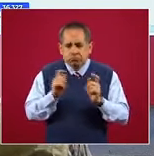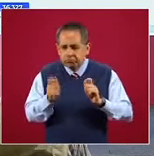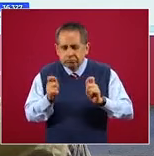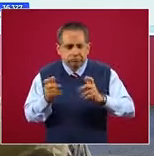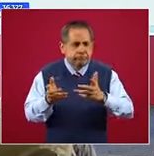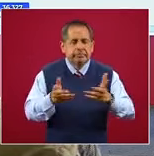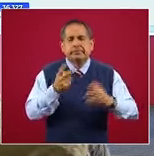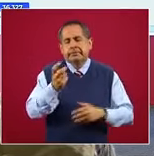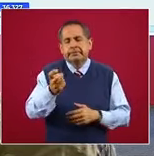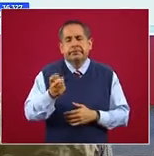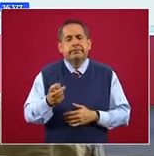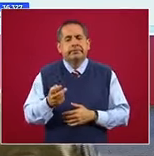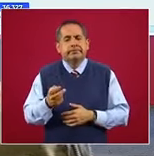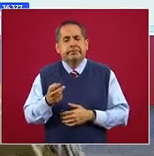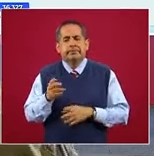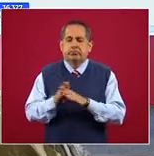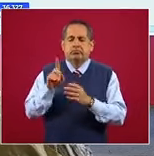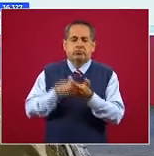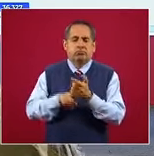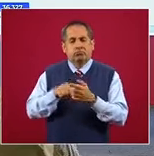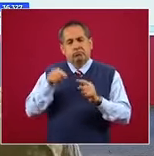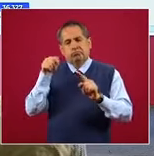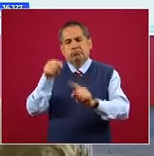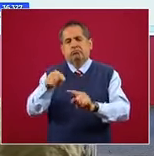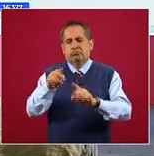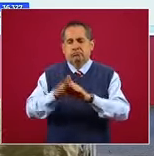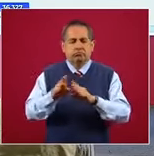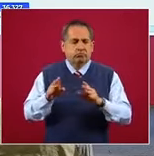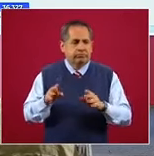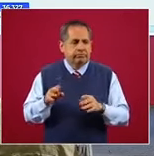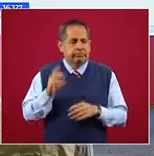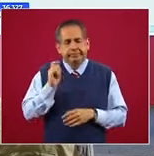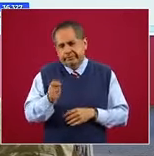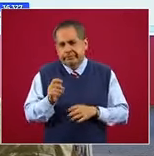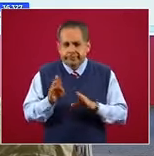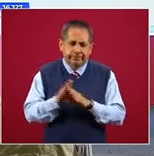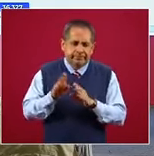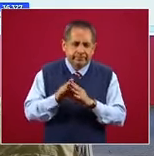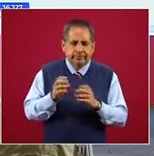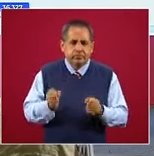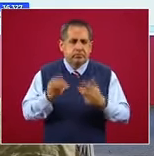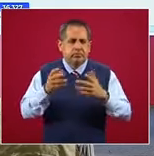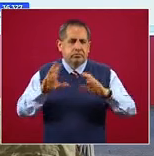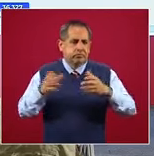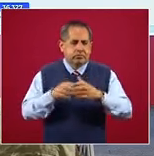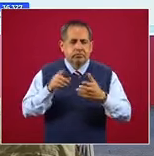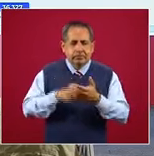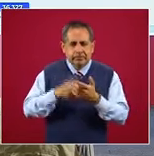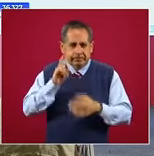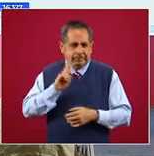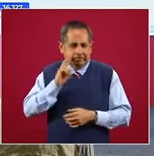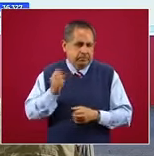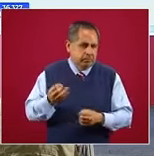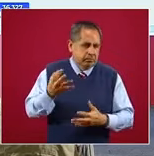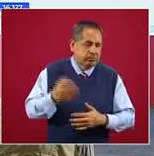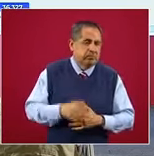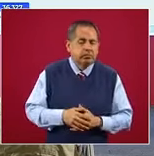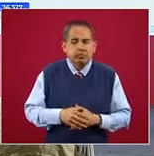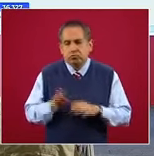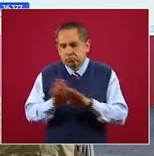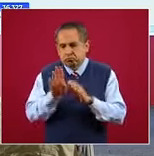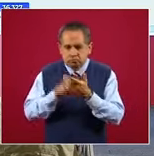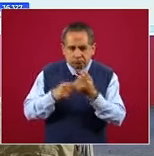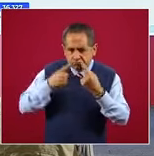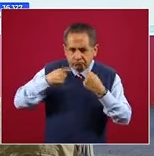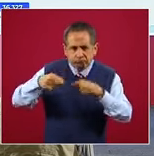comportando, ¿sí?, este incremento, estabilidad o decremento que puede haber en un momento entre los casos, y podemos ver cómo